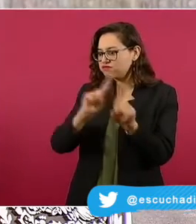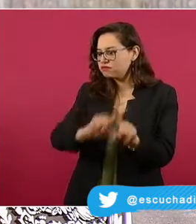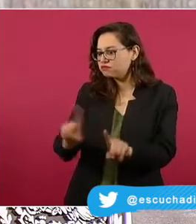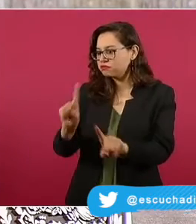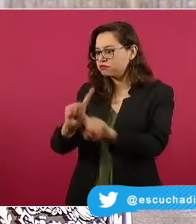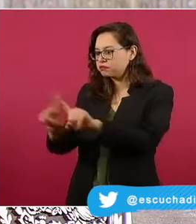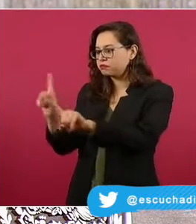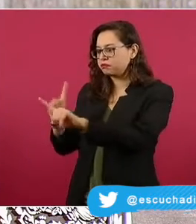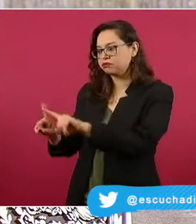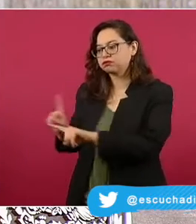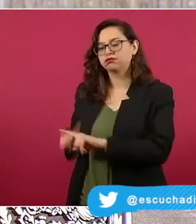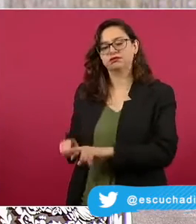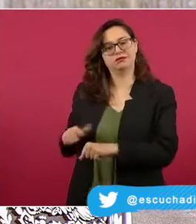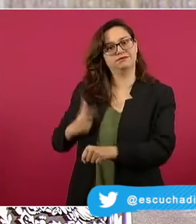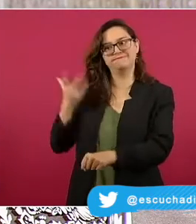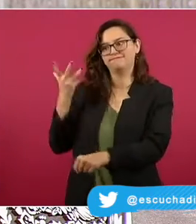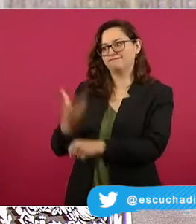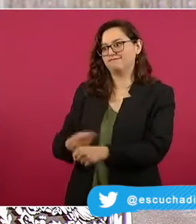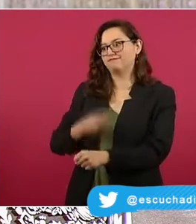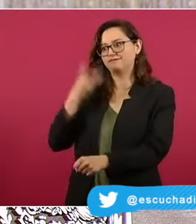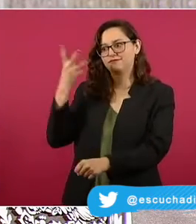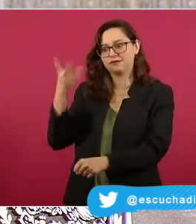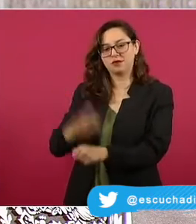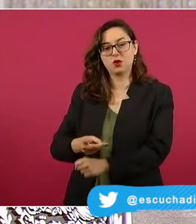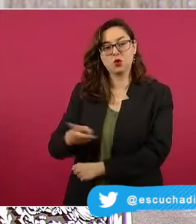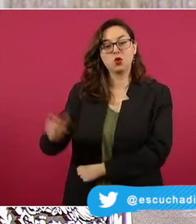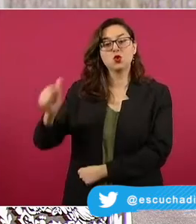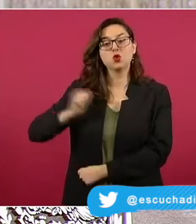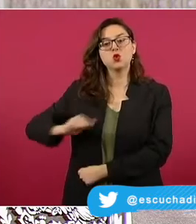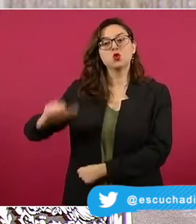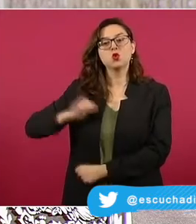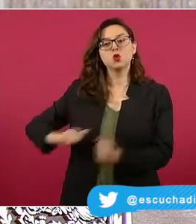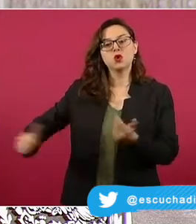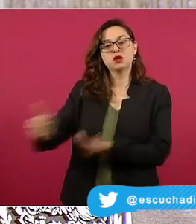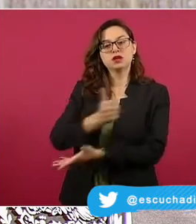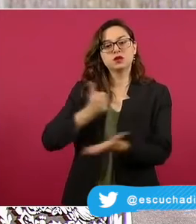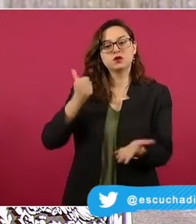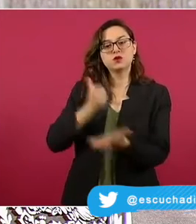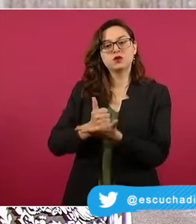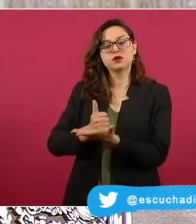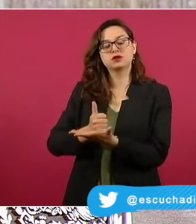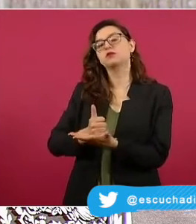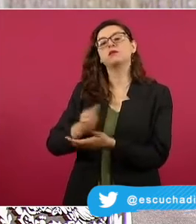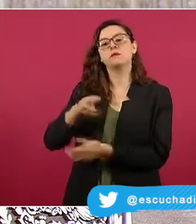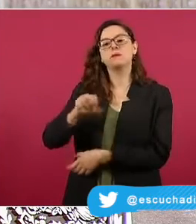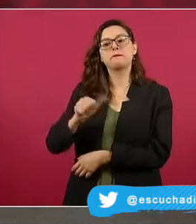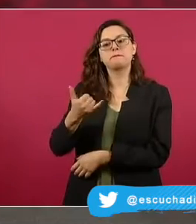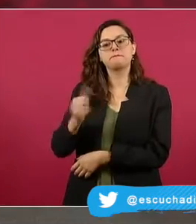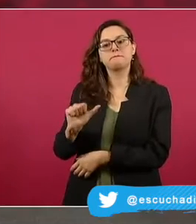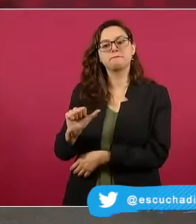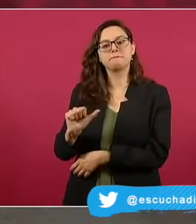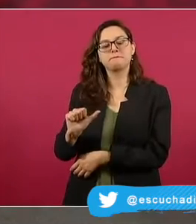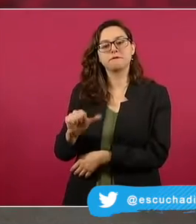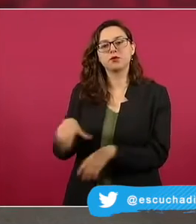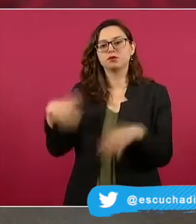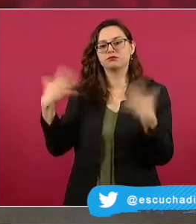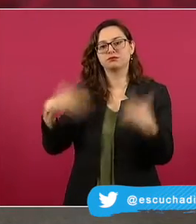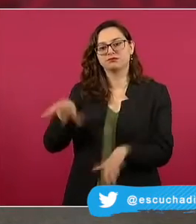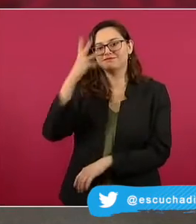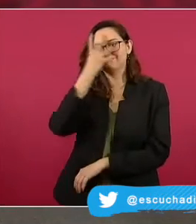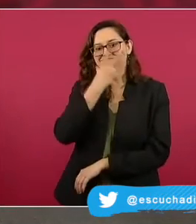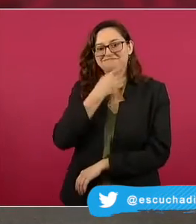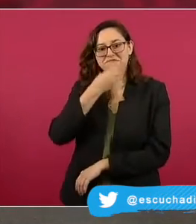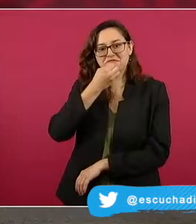D. Roosevelt y a Martin Luther King mayas, en sus respectivos monumentos. Ambos personajes siempre trataron con respeto joyas, a